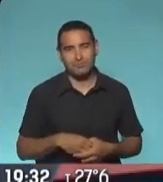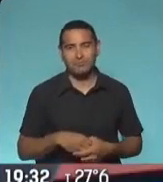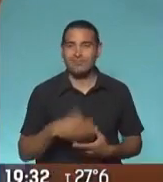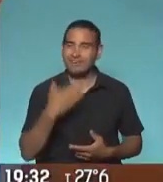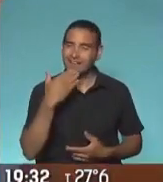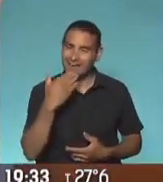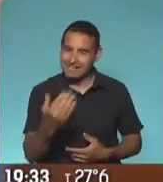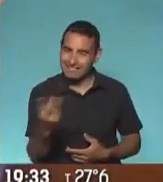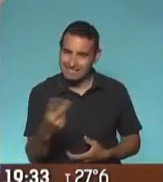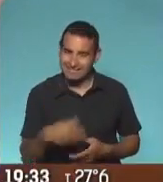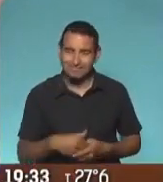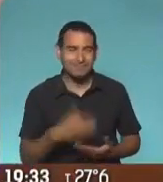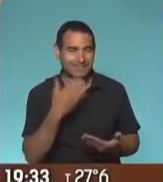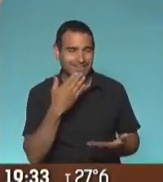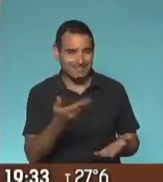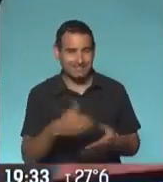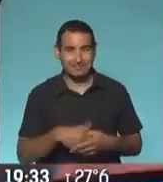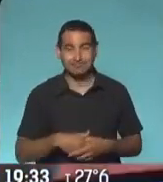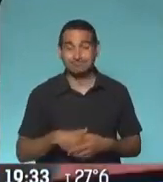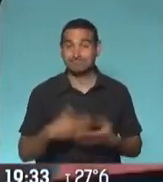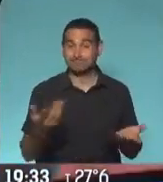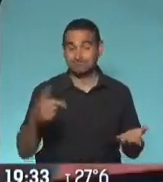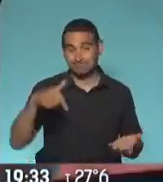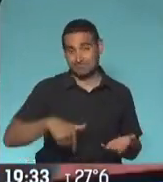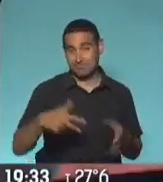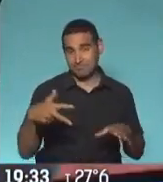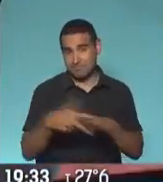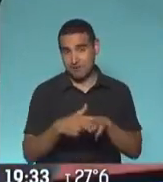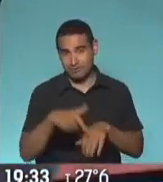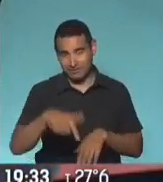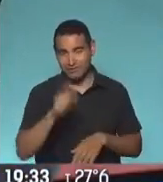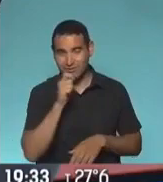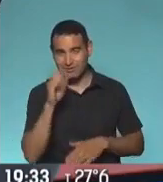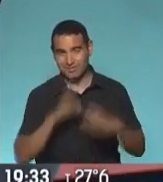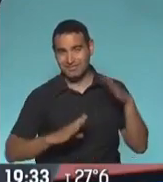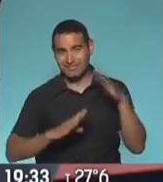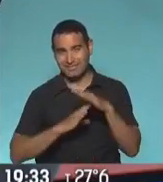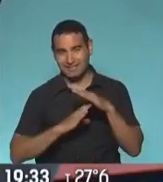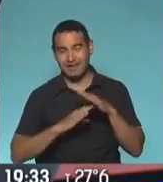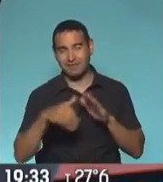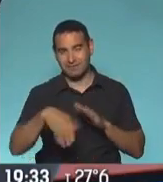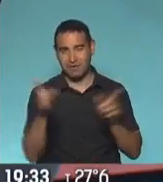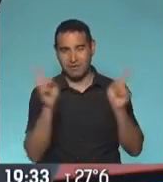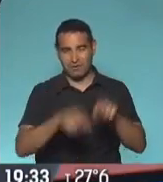Violeta, muchísimas gracias. Gracias. Con ellas nos vamos a otra pausa en el Noticiero Central. Enseguida venimos con este tema.